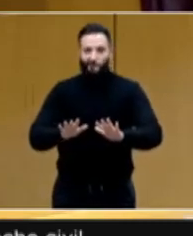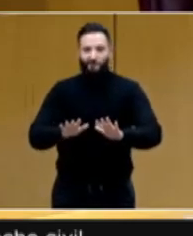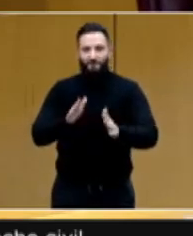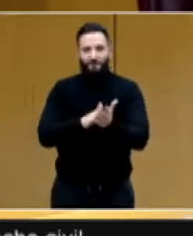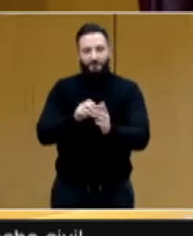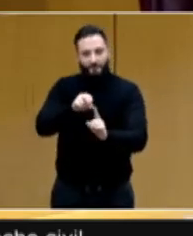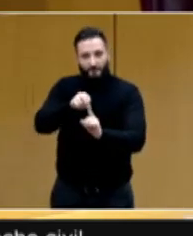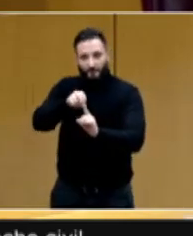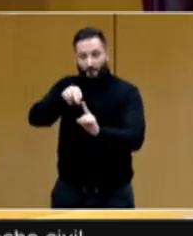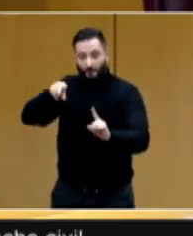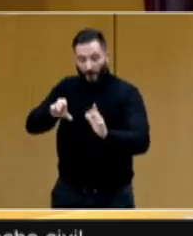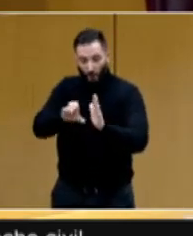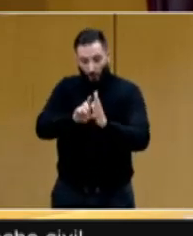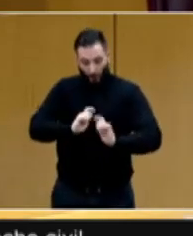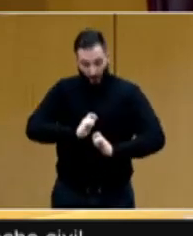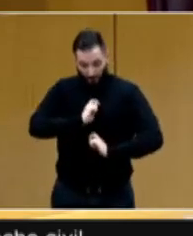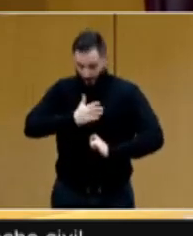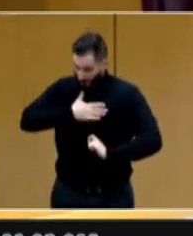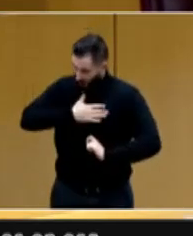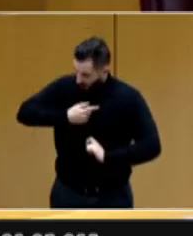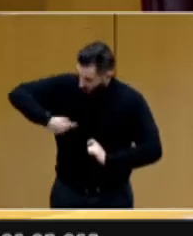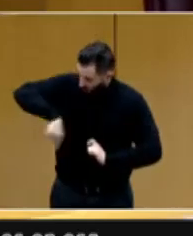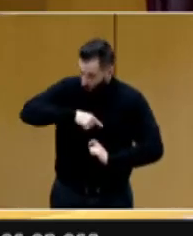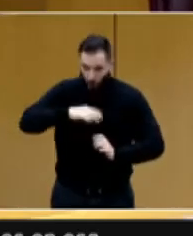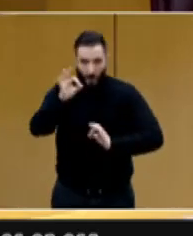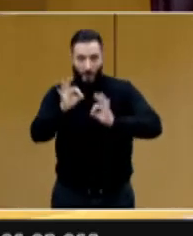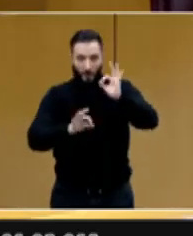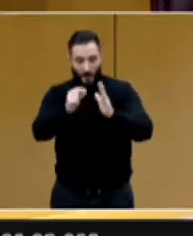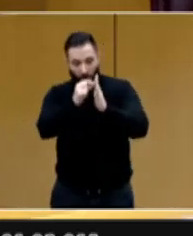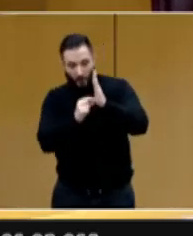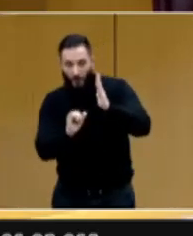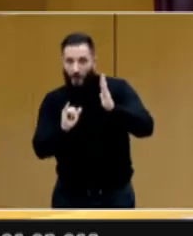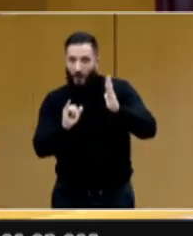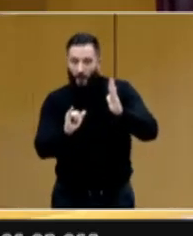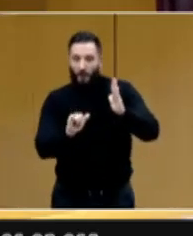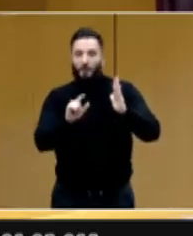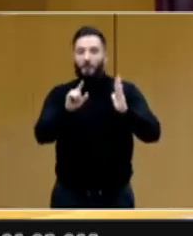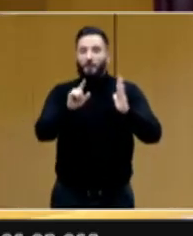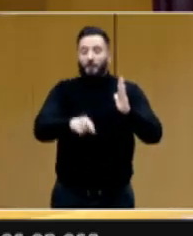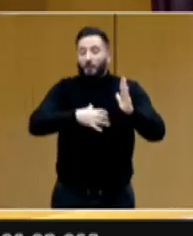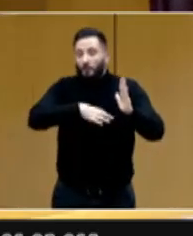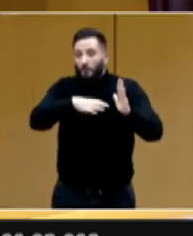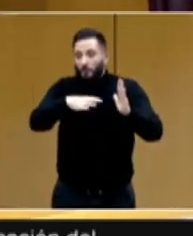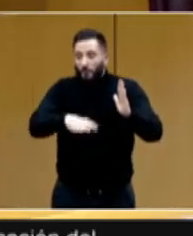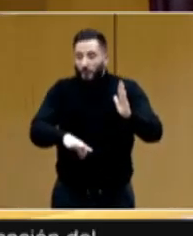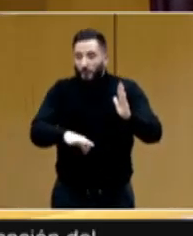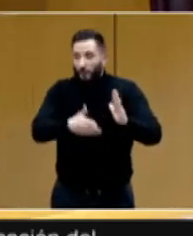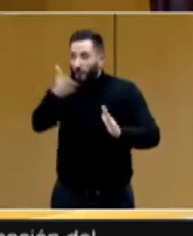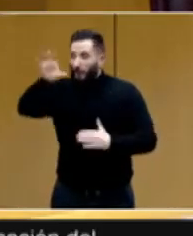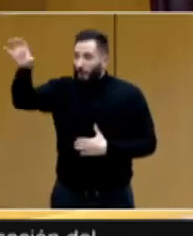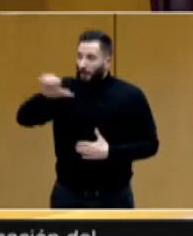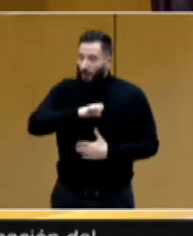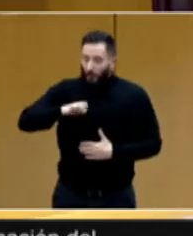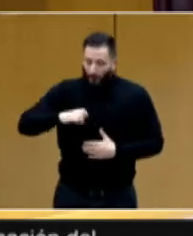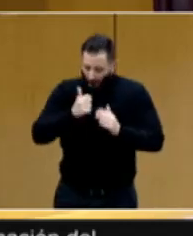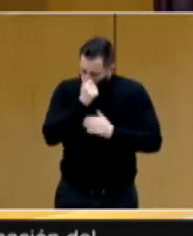código civil entre nosotros tiene un baremo o tiene una presencia que probablemente sea mayor que la que tiene en otras comunidades que siempre